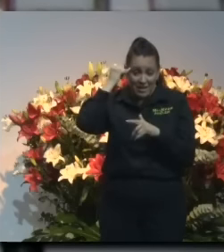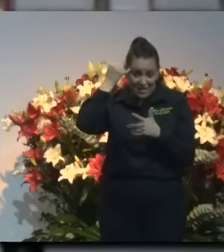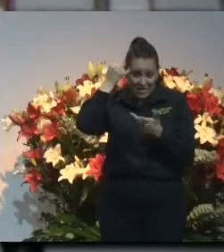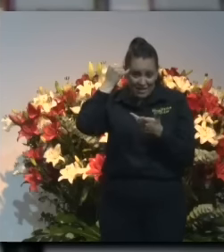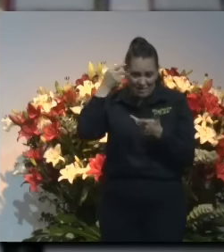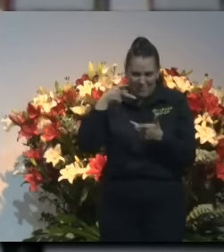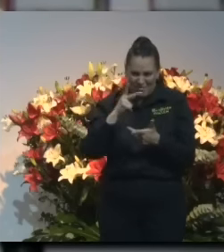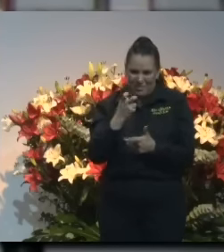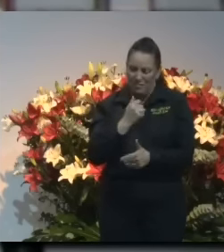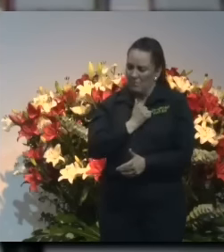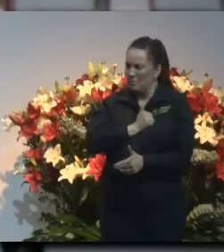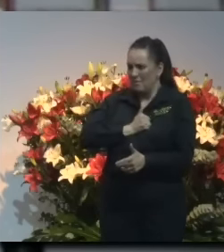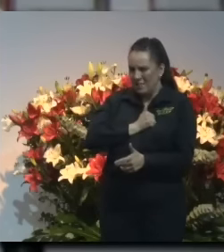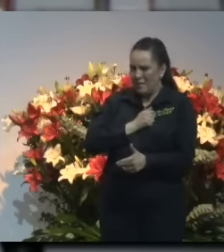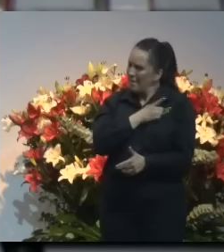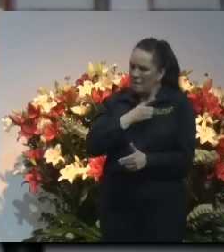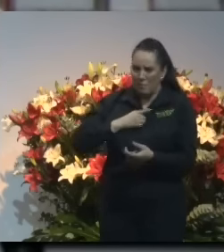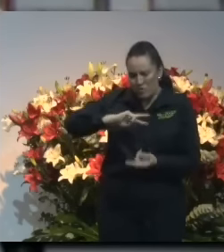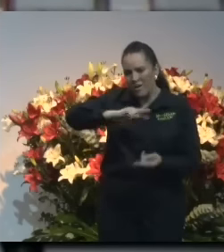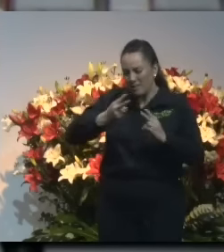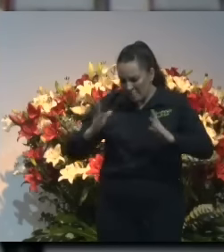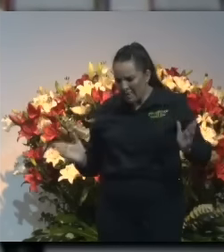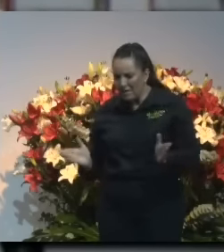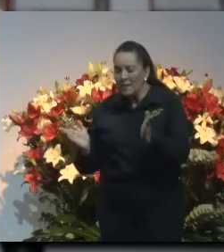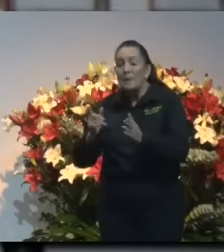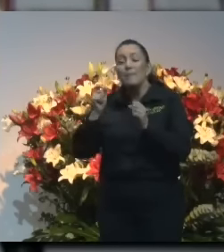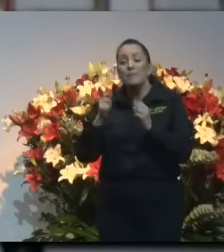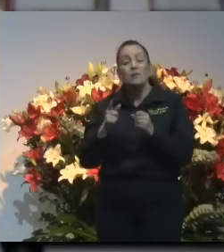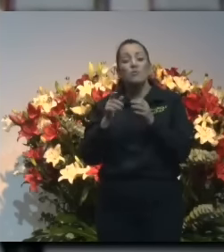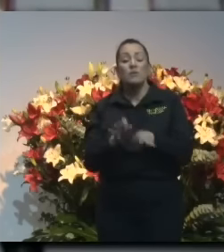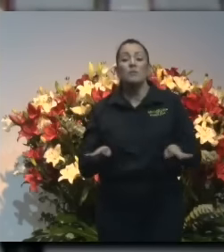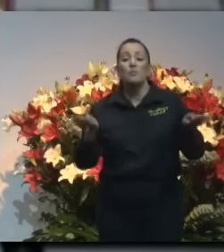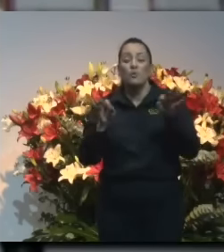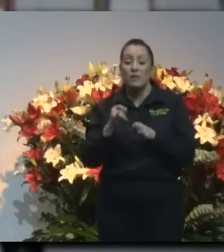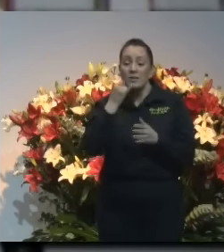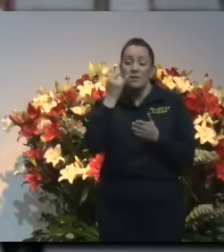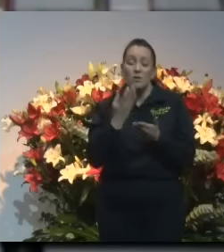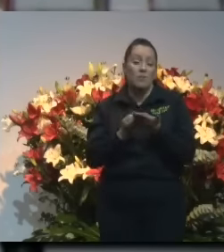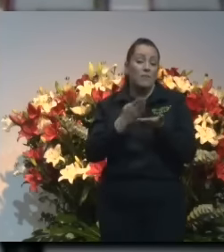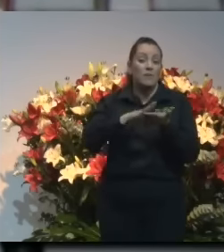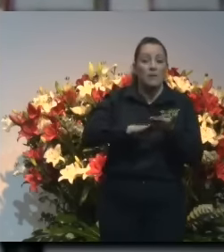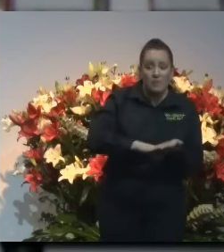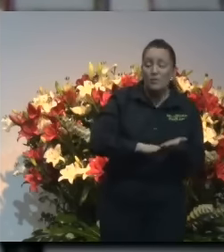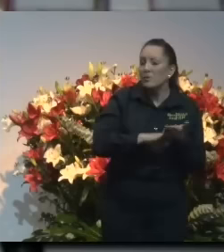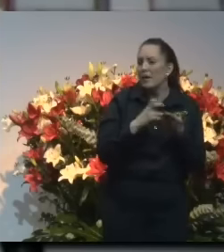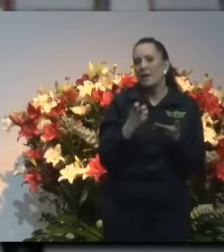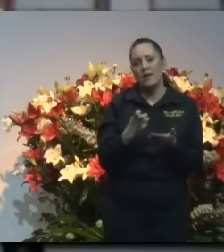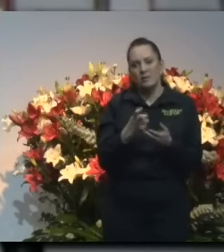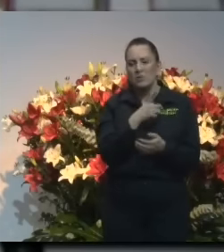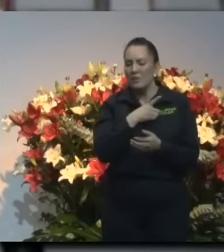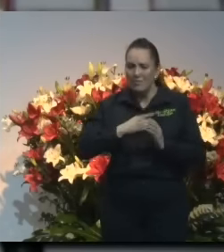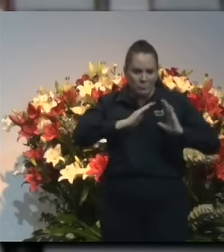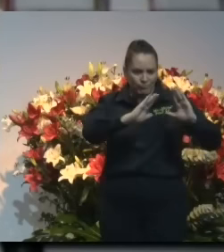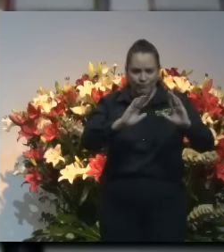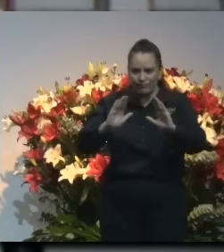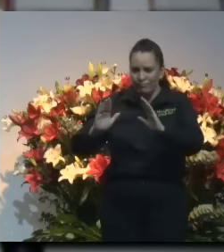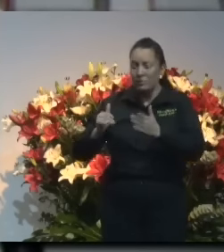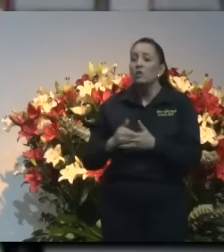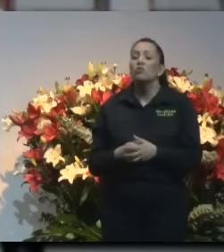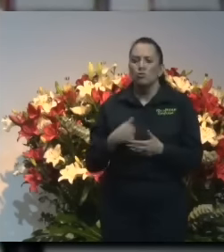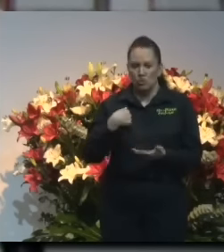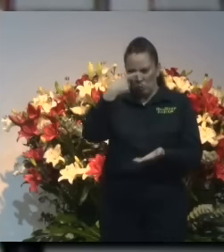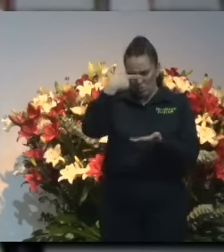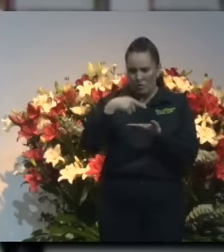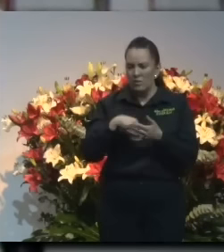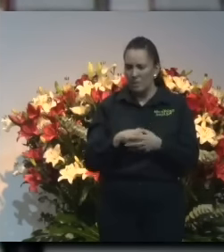fortalecerlo. Impulsar la educación intercultural bilingüe es clave, no solo en las regiones indígenas. Yo de hecho sé que Cain Levero